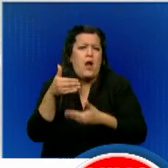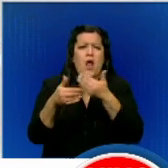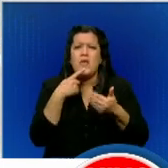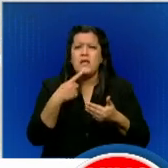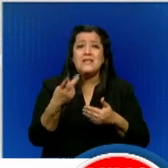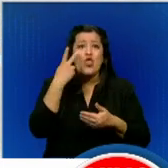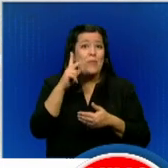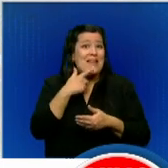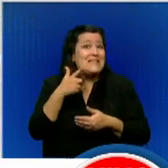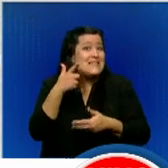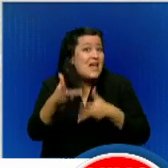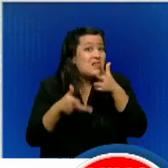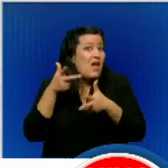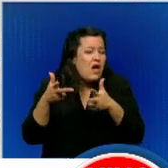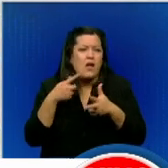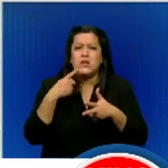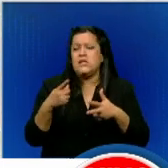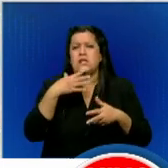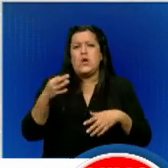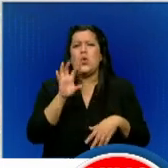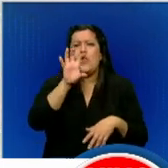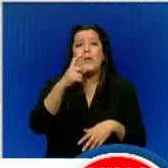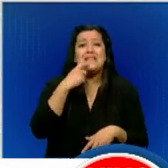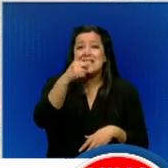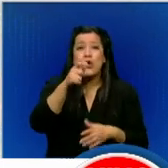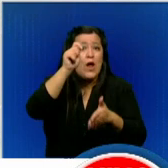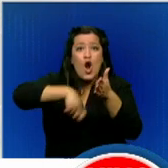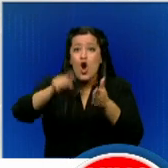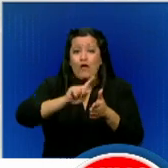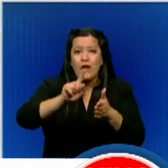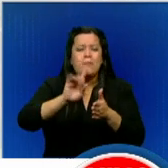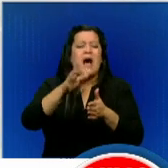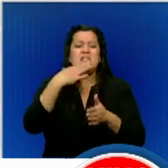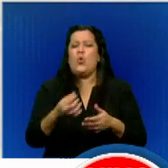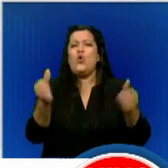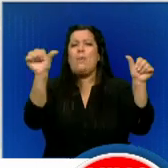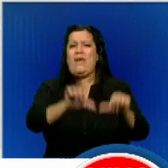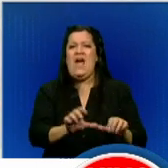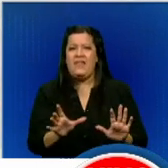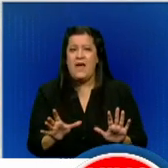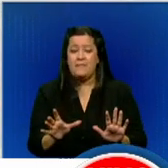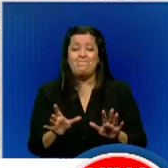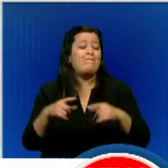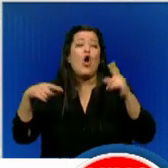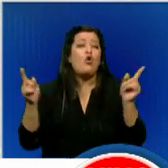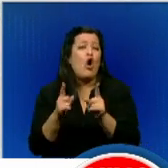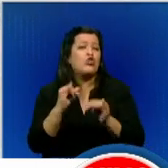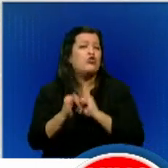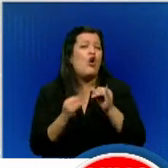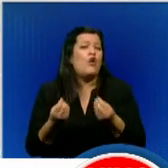perder la provincia de san luís por no firmar ese pacto fiscal en síntesis